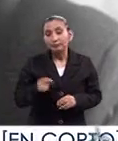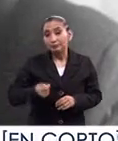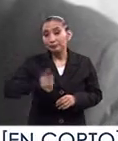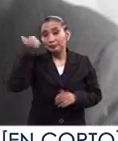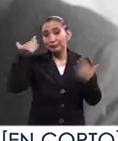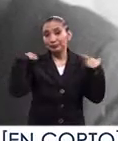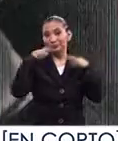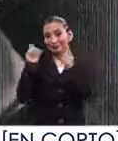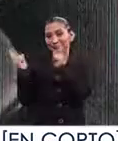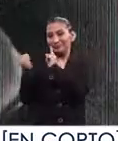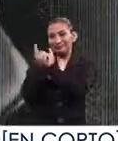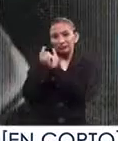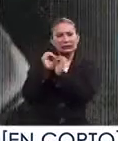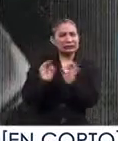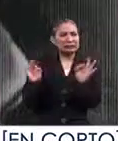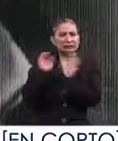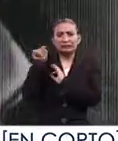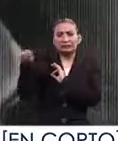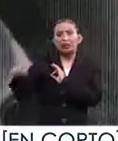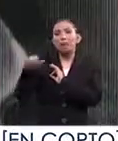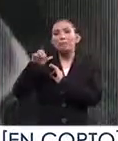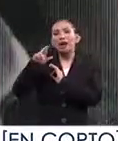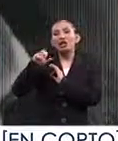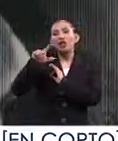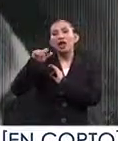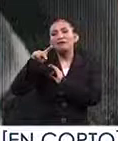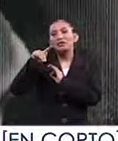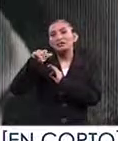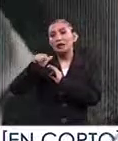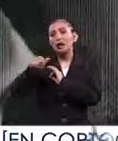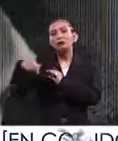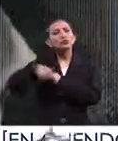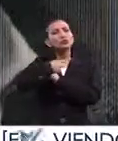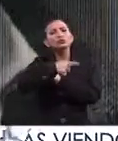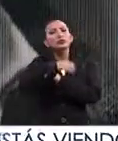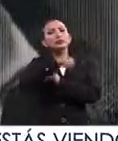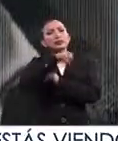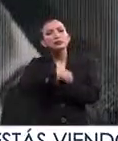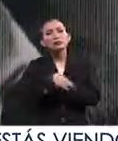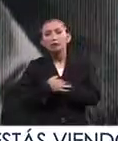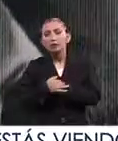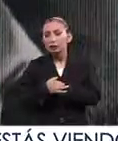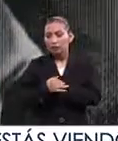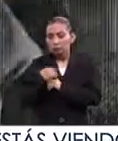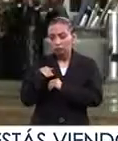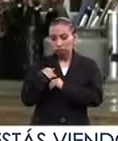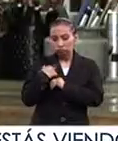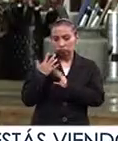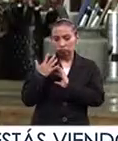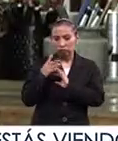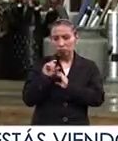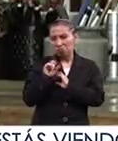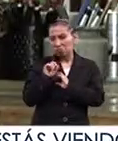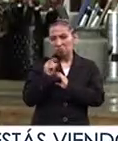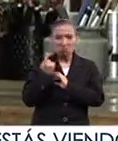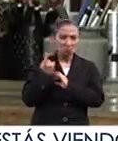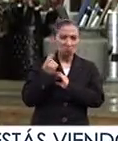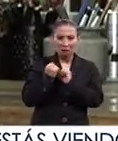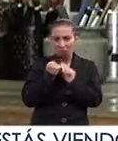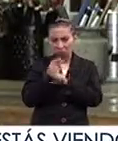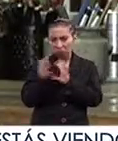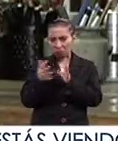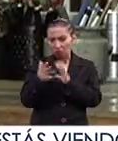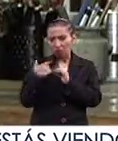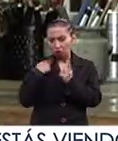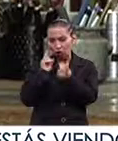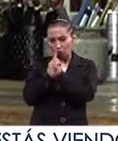primer maestro, así, y muy importante, fue Mario Lavista. ¿Qué edad tenías? Pues yo como 20, 21 años, más